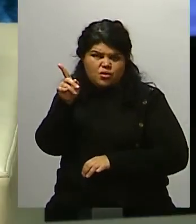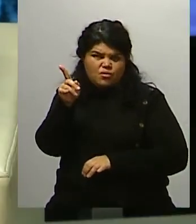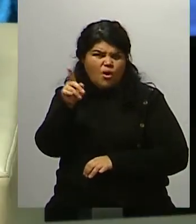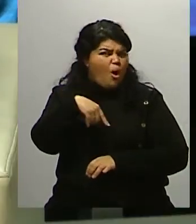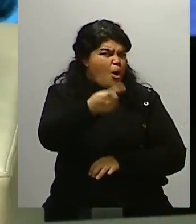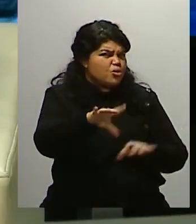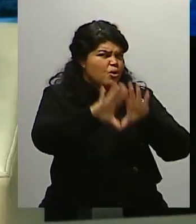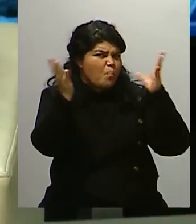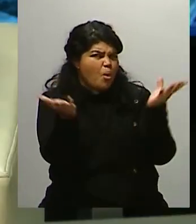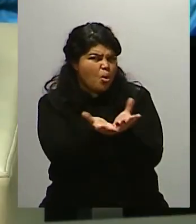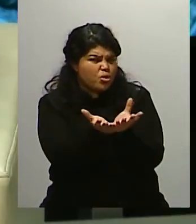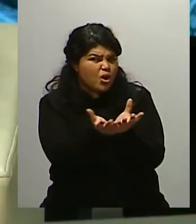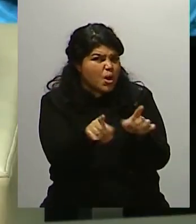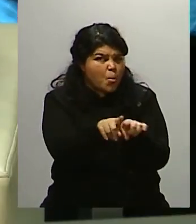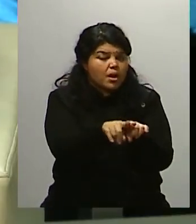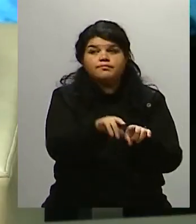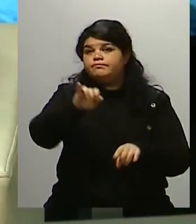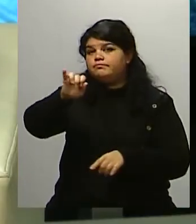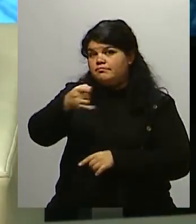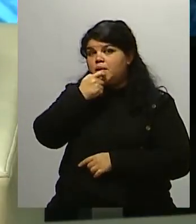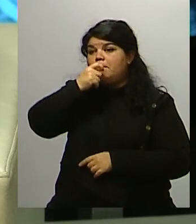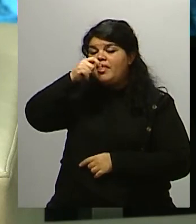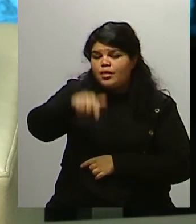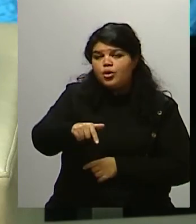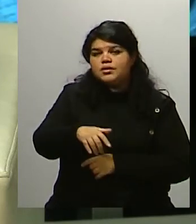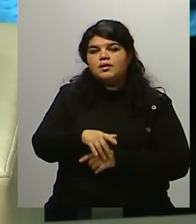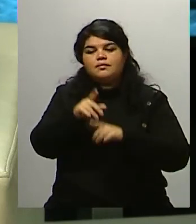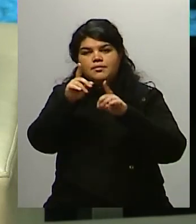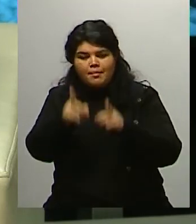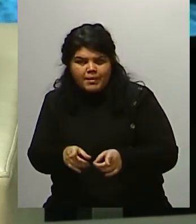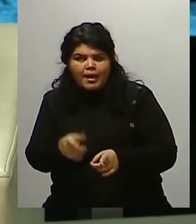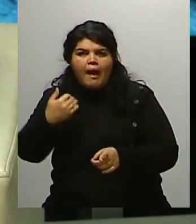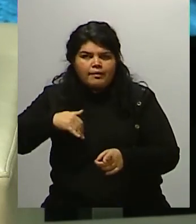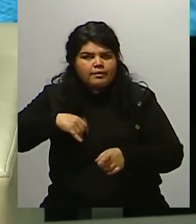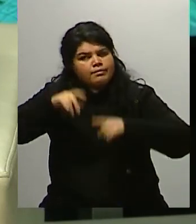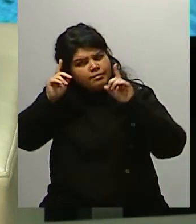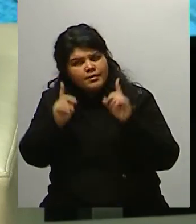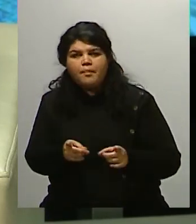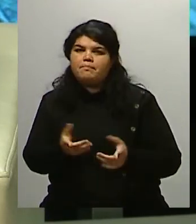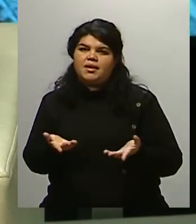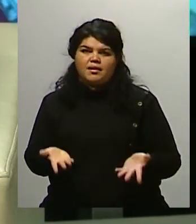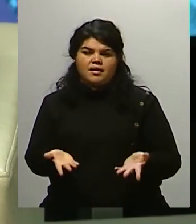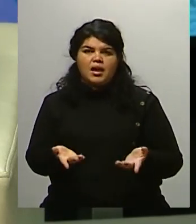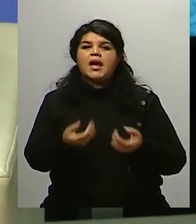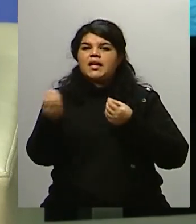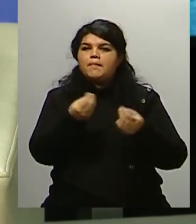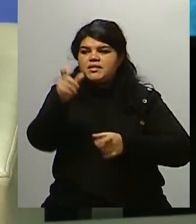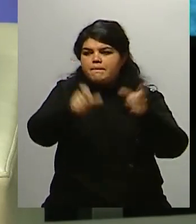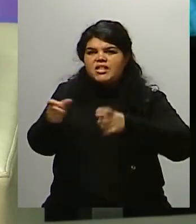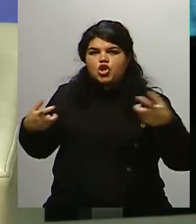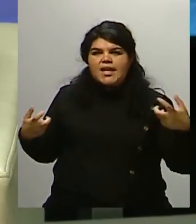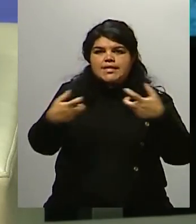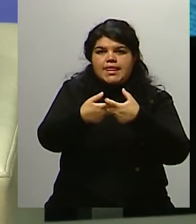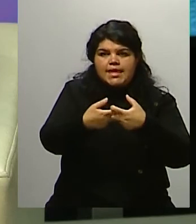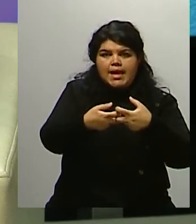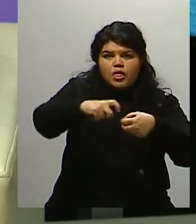está pasando en Argentina y está pasando en Mendoza. El proceso de desindicalización es muy fuerte. Viene con mucha actividad